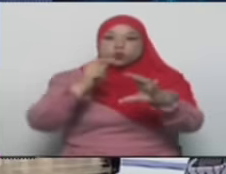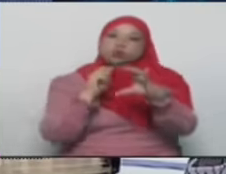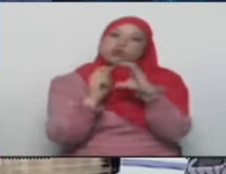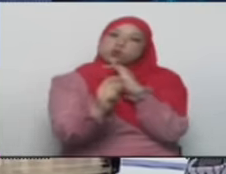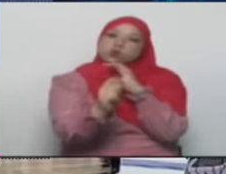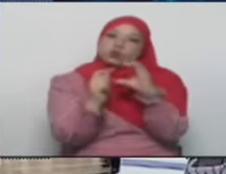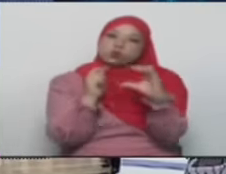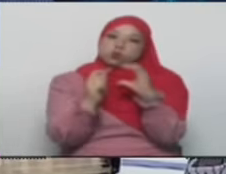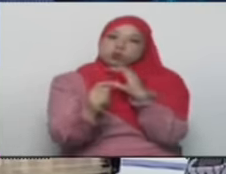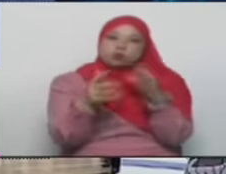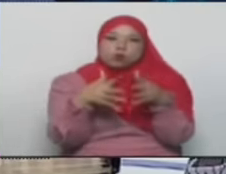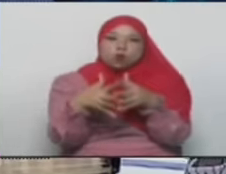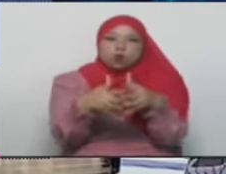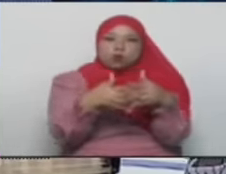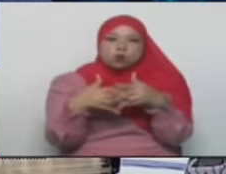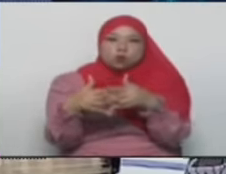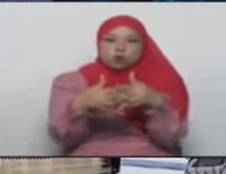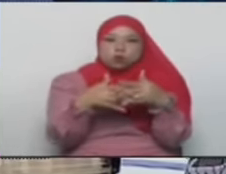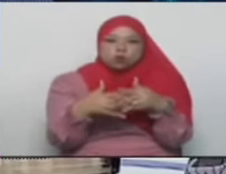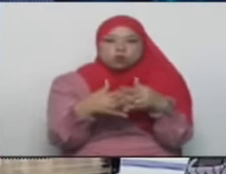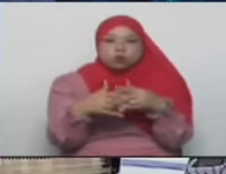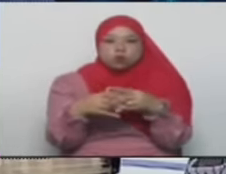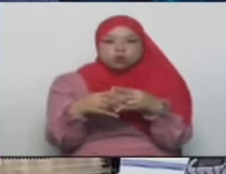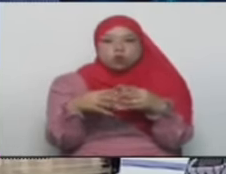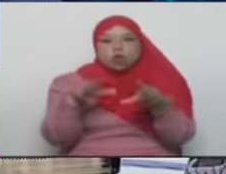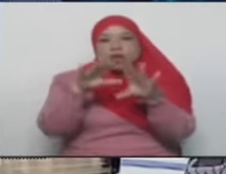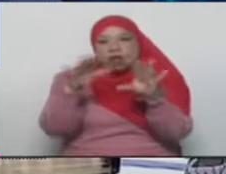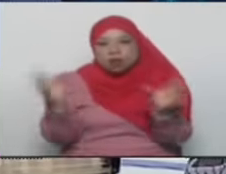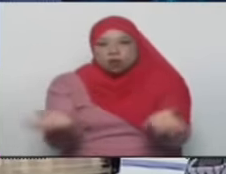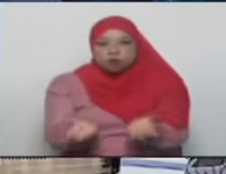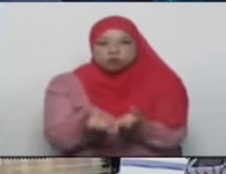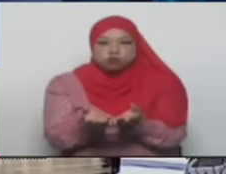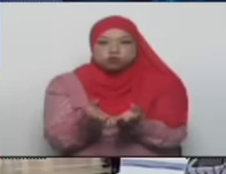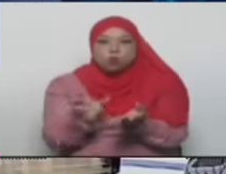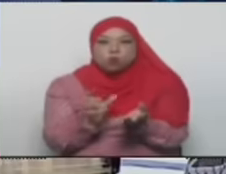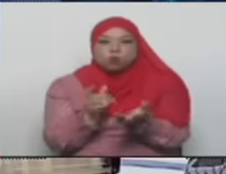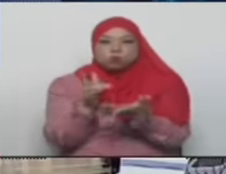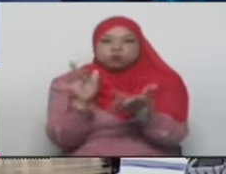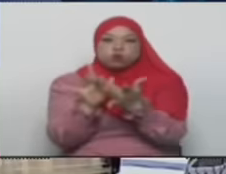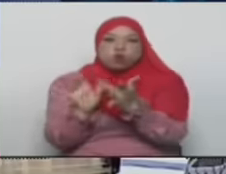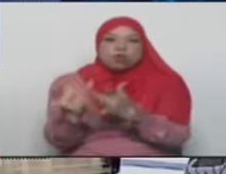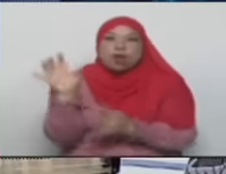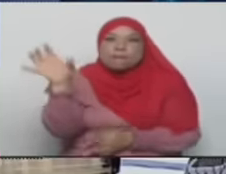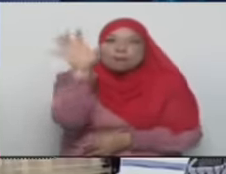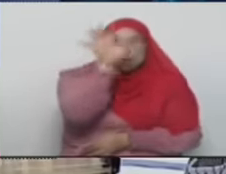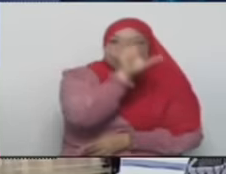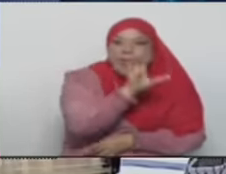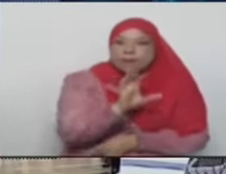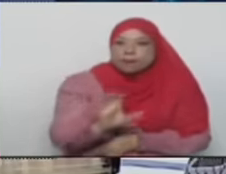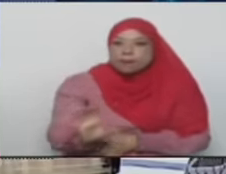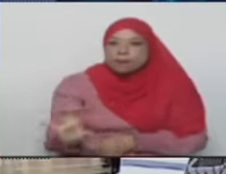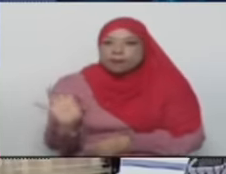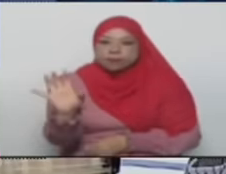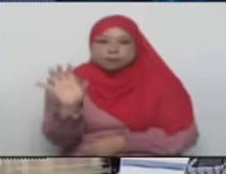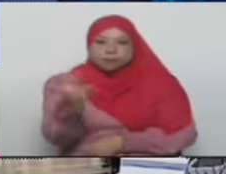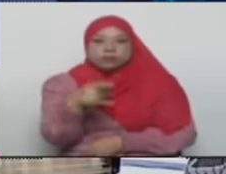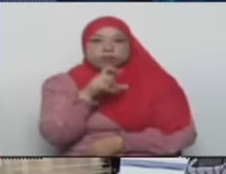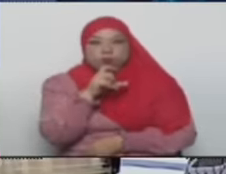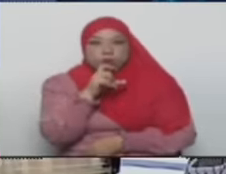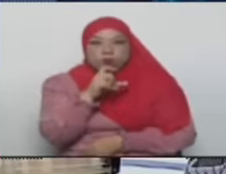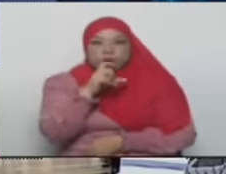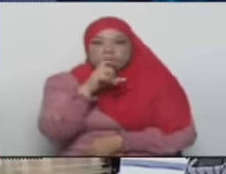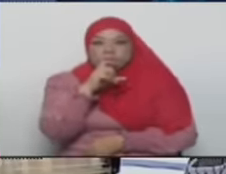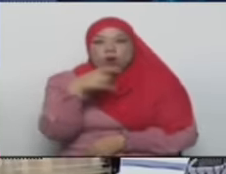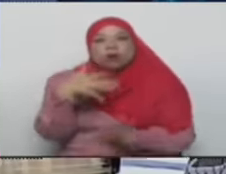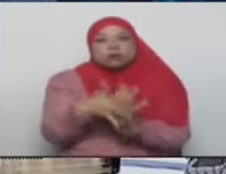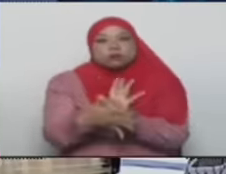telecomunicaciones en Estados Unidos y desde Estados Unidos para el mundo. Uno de los más poderosos. Y es un hombre de